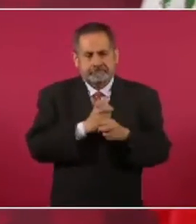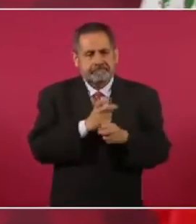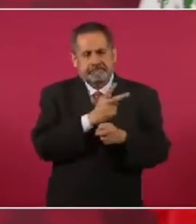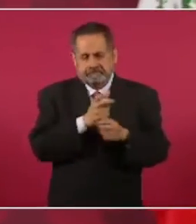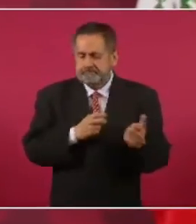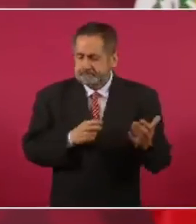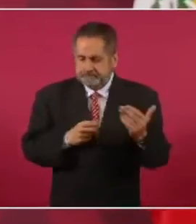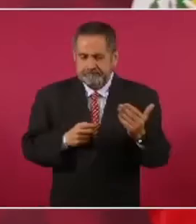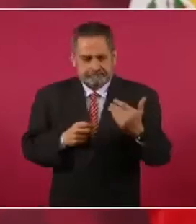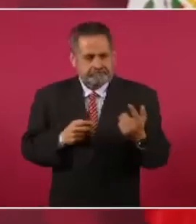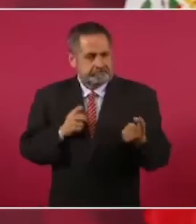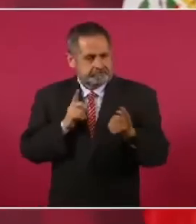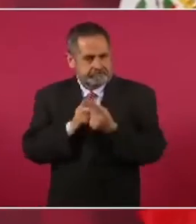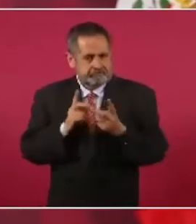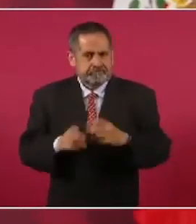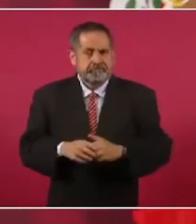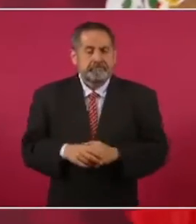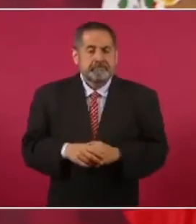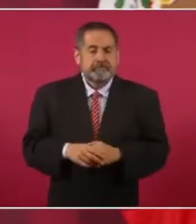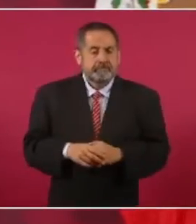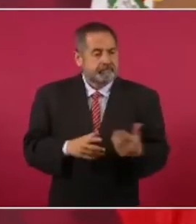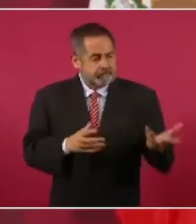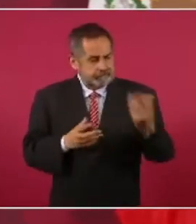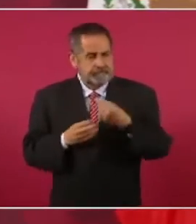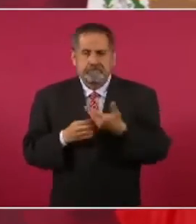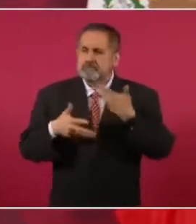importantísimos, a una marcha